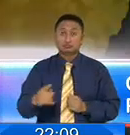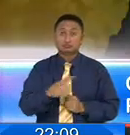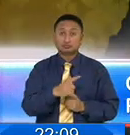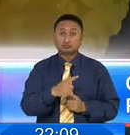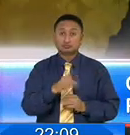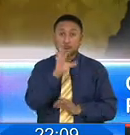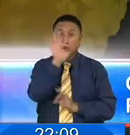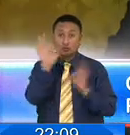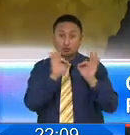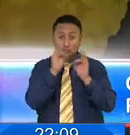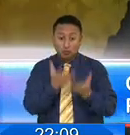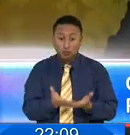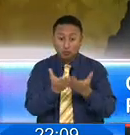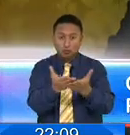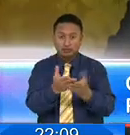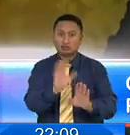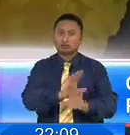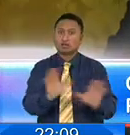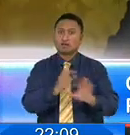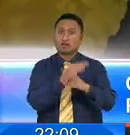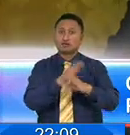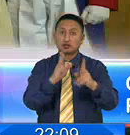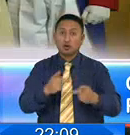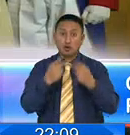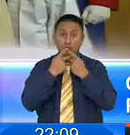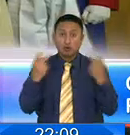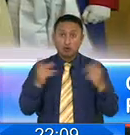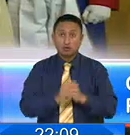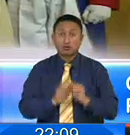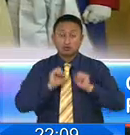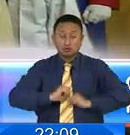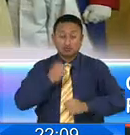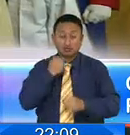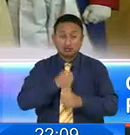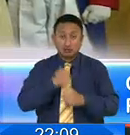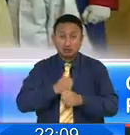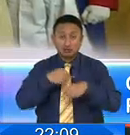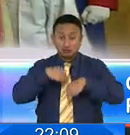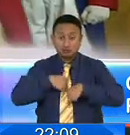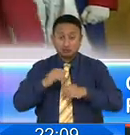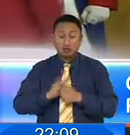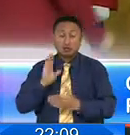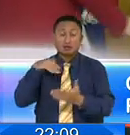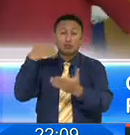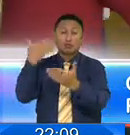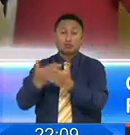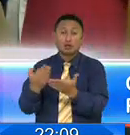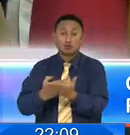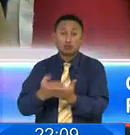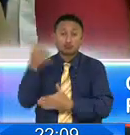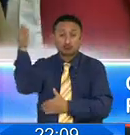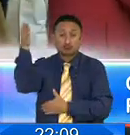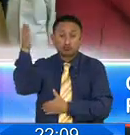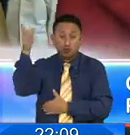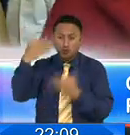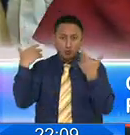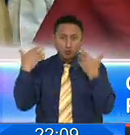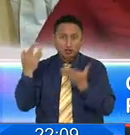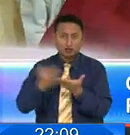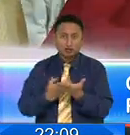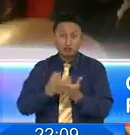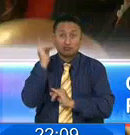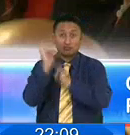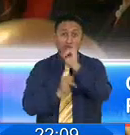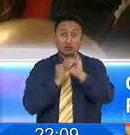regalos, dejando claro que los funcionarios públicos que en razón de sus funciones deban asistir a eventos, conferencias y cualquier tipo de reunión